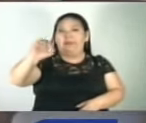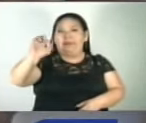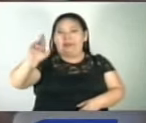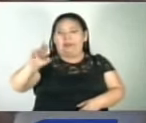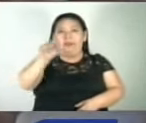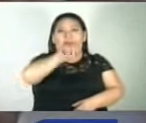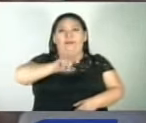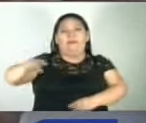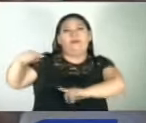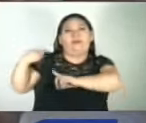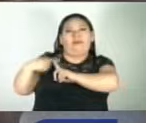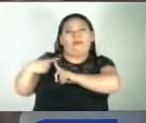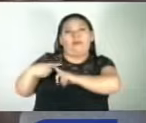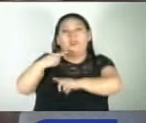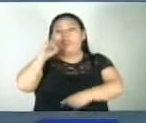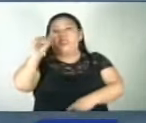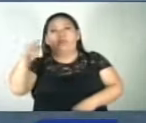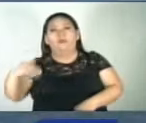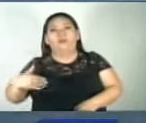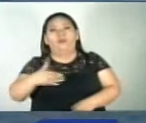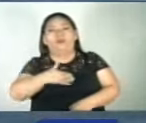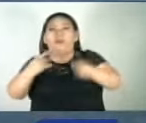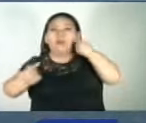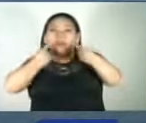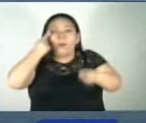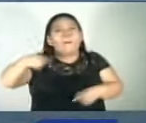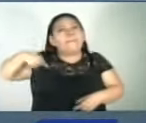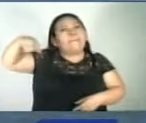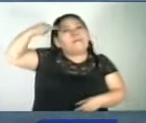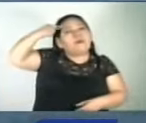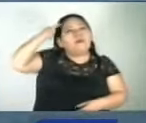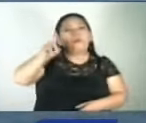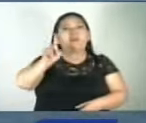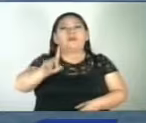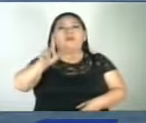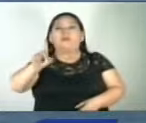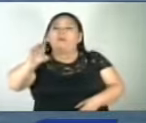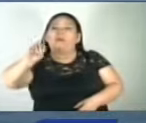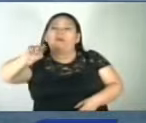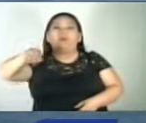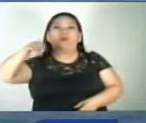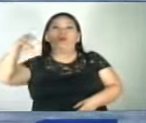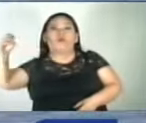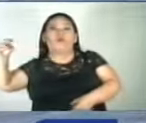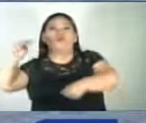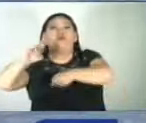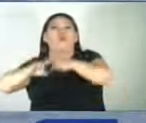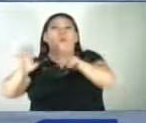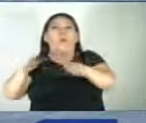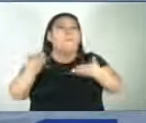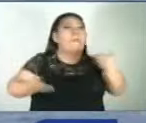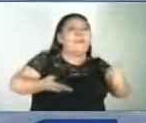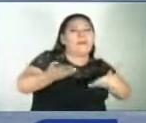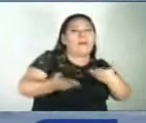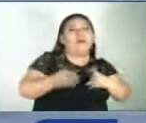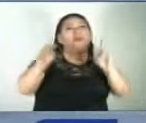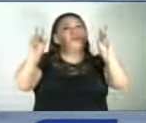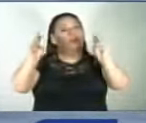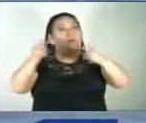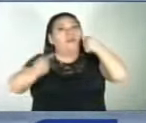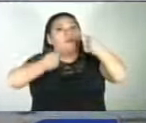Semana Santa, el Ministerio de Turismo proyecta el ingreso de más de 110 millones de dólares en divisas, solo de